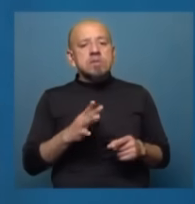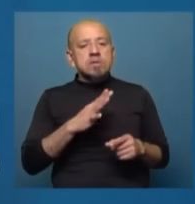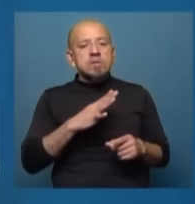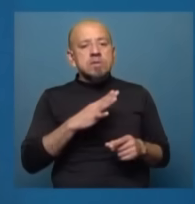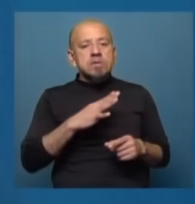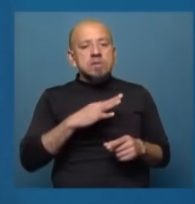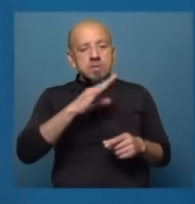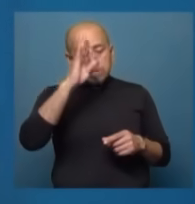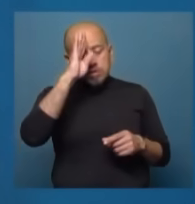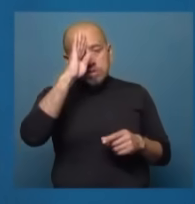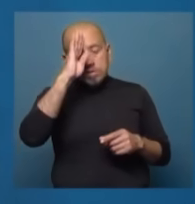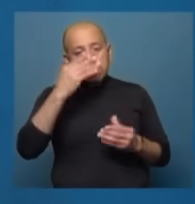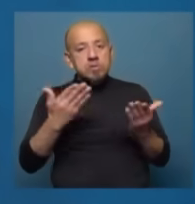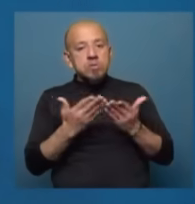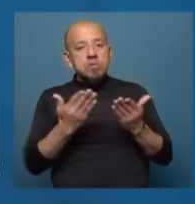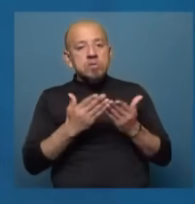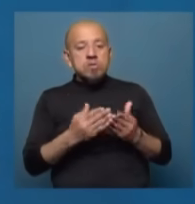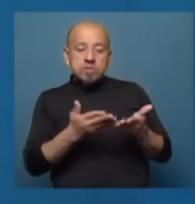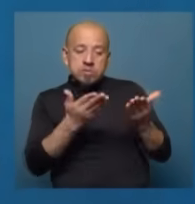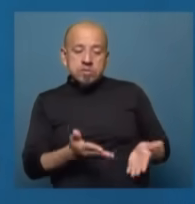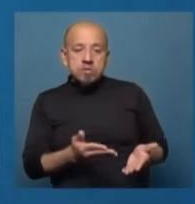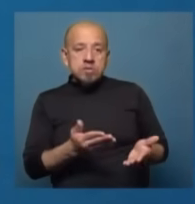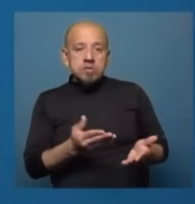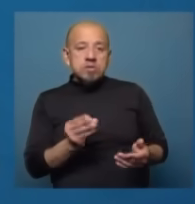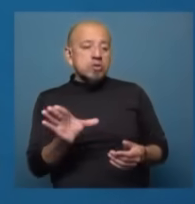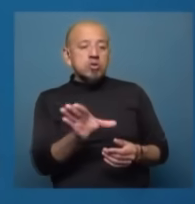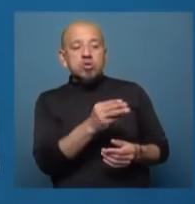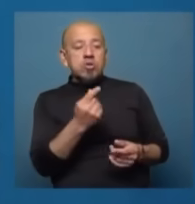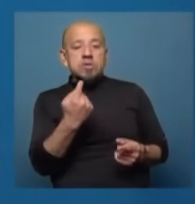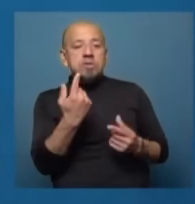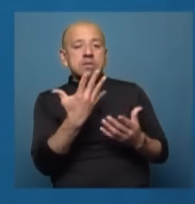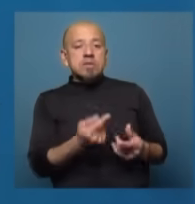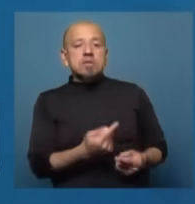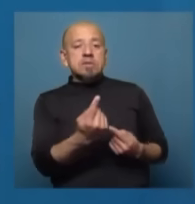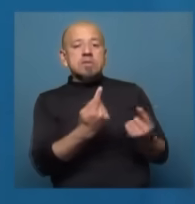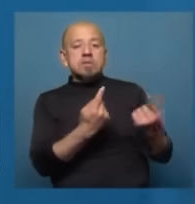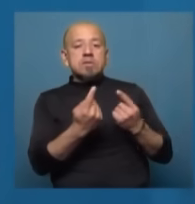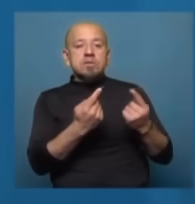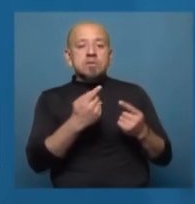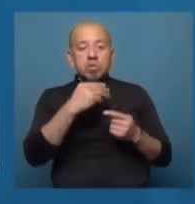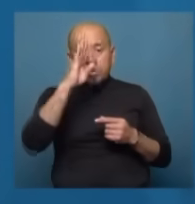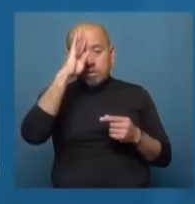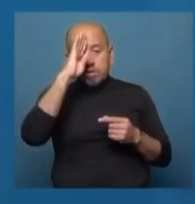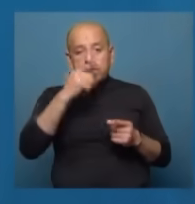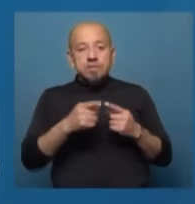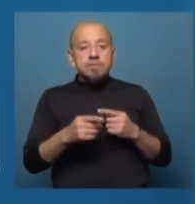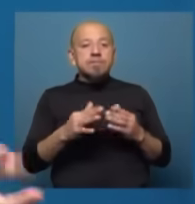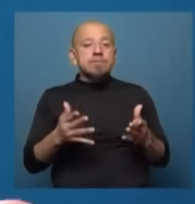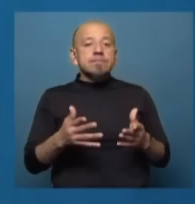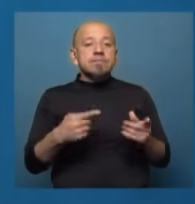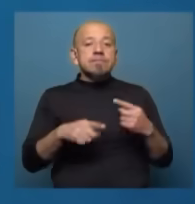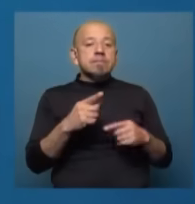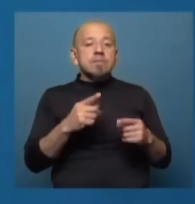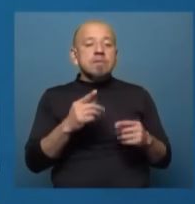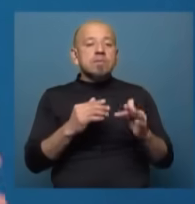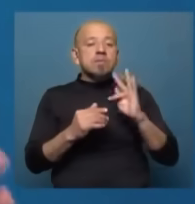estudiantes el El tratar con las víctimas si todas quieren venir a hablar con nosotros ellos no aprenden a tratar con lo que van a ser futuros